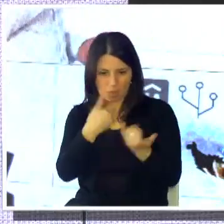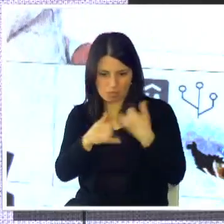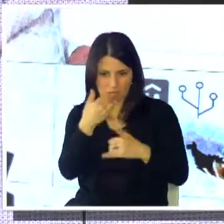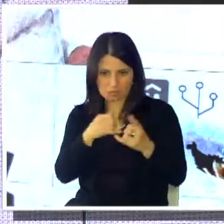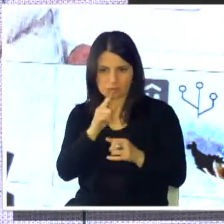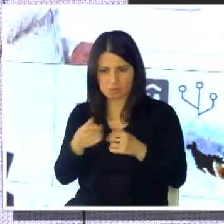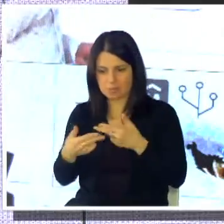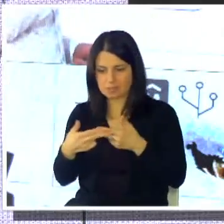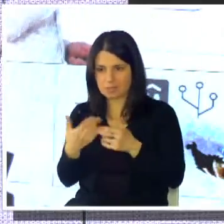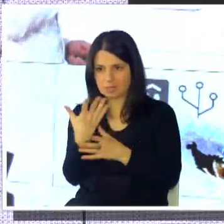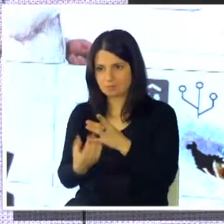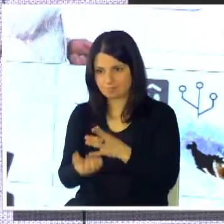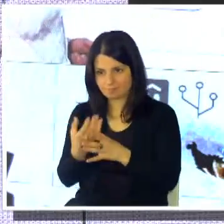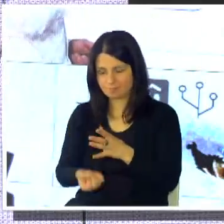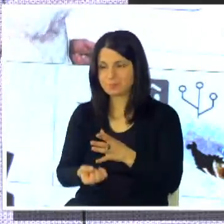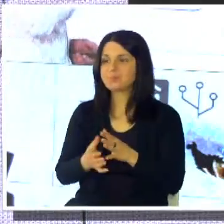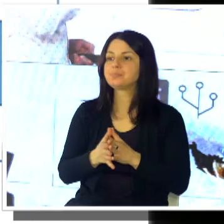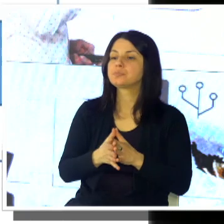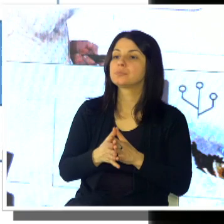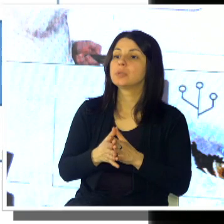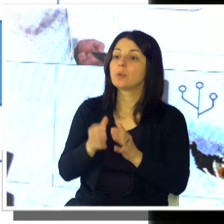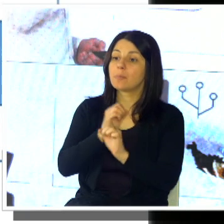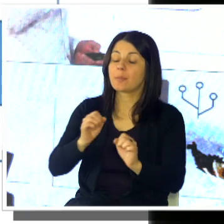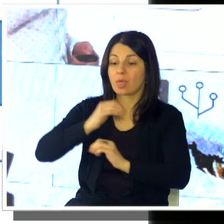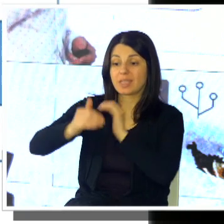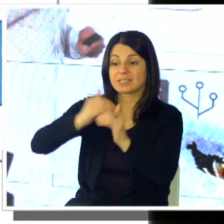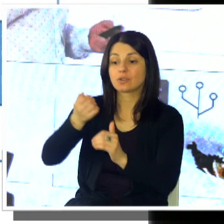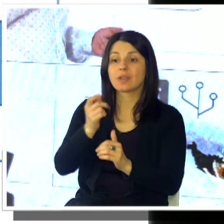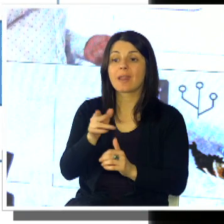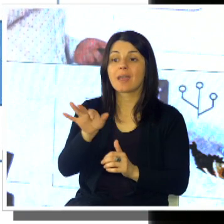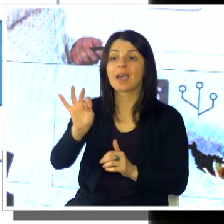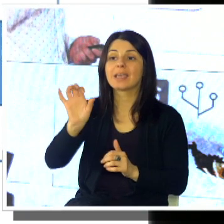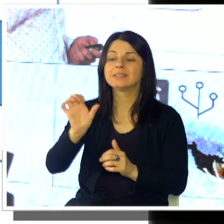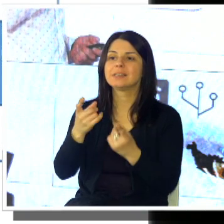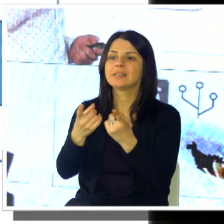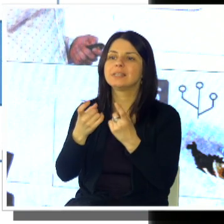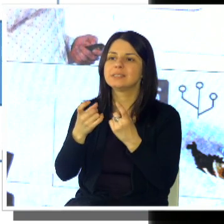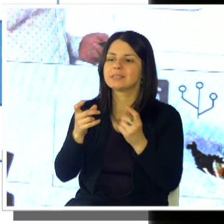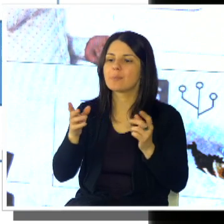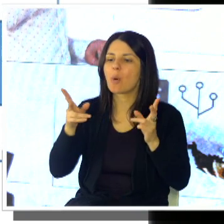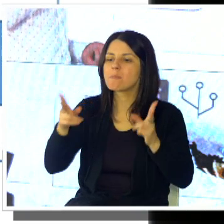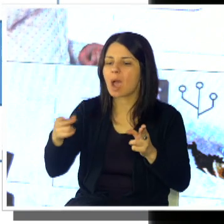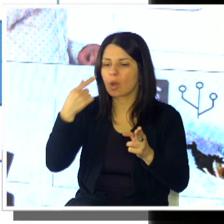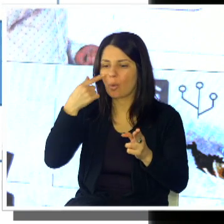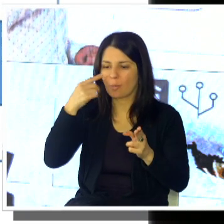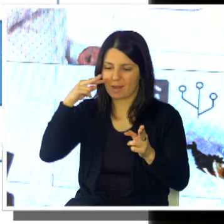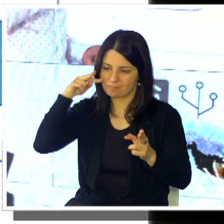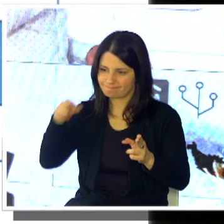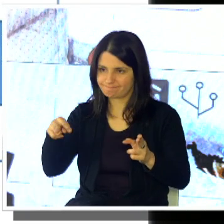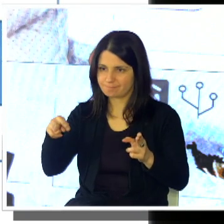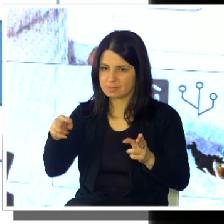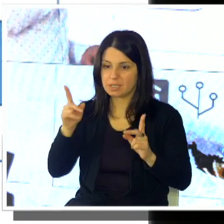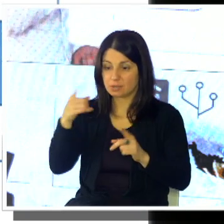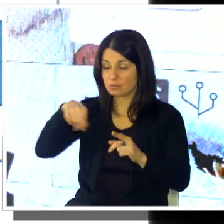plataforma también como un agente. Pero para desarrollar un agente hay que basarse en un marco de referencia, en parte que lo hemos